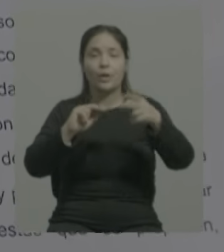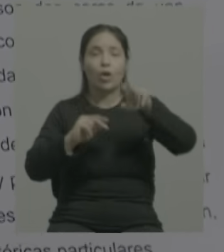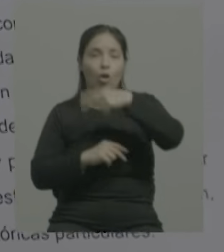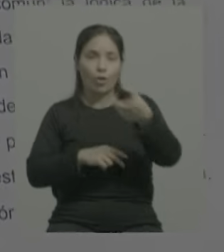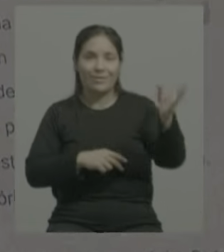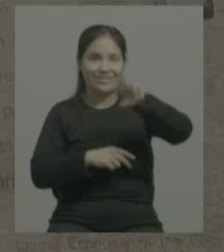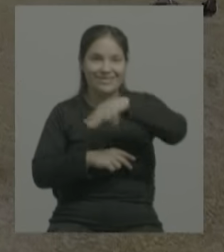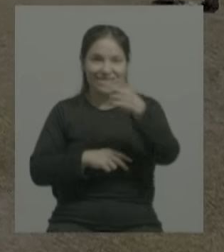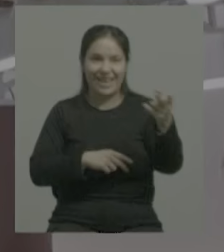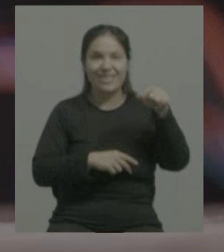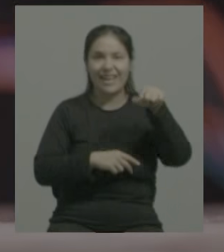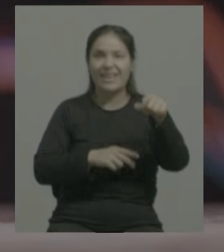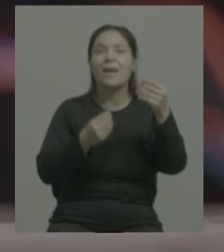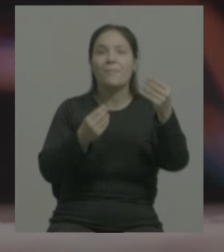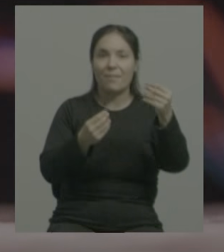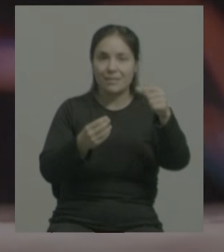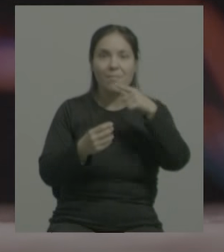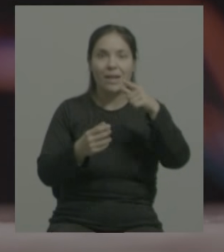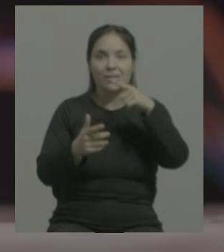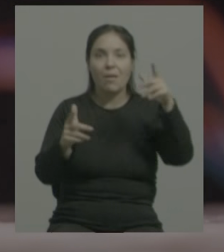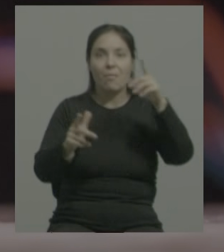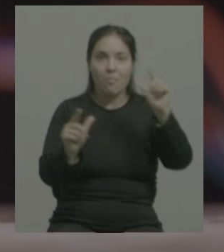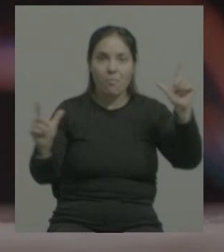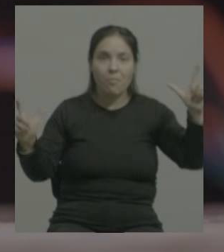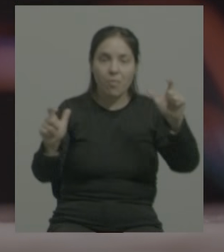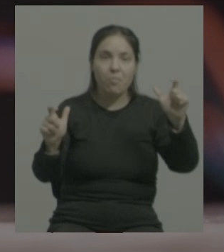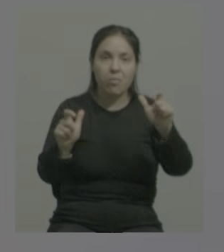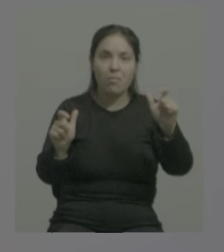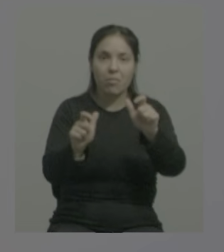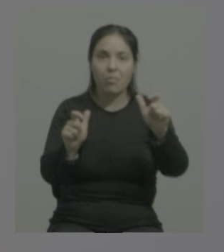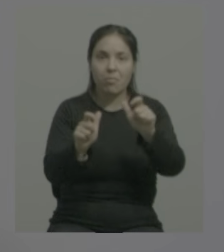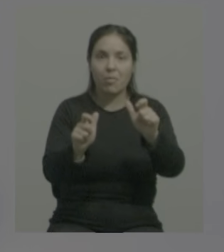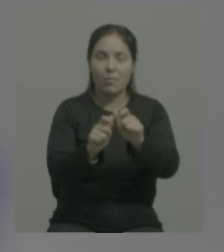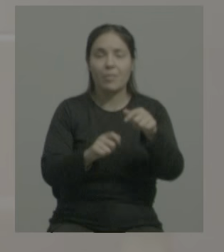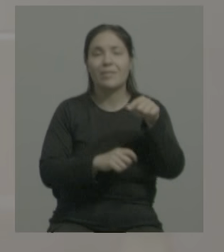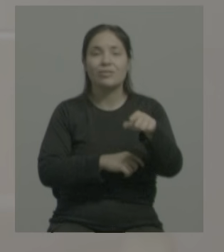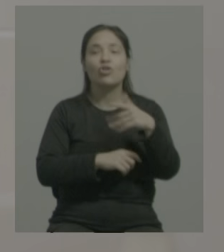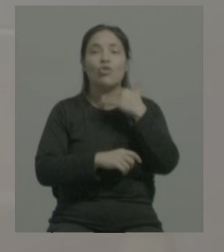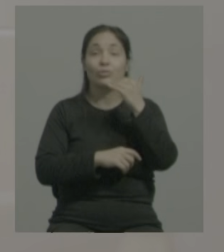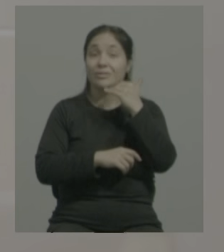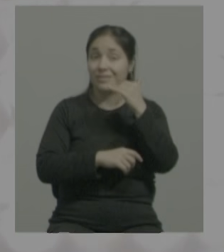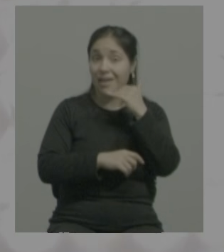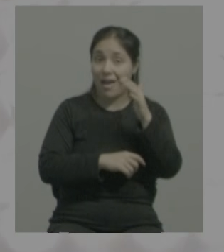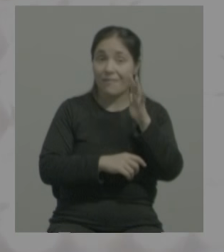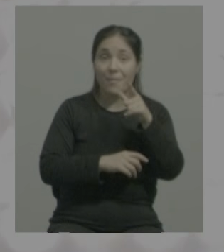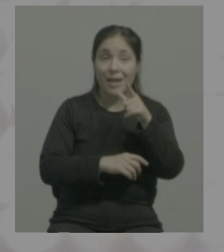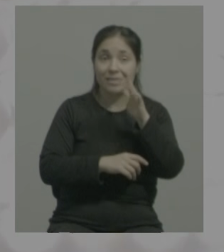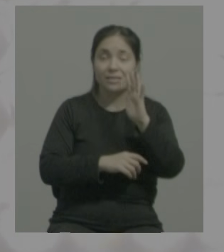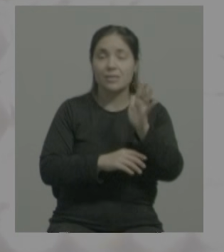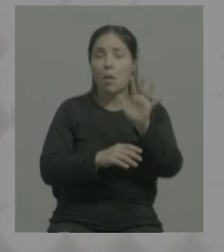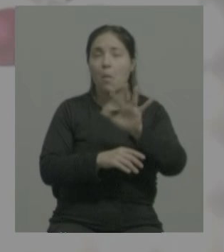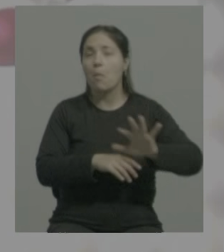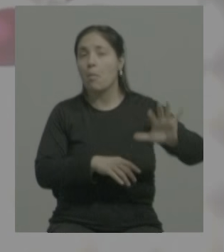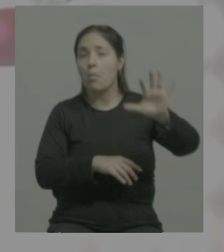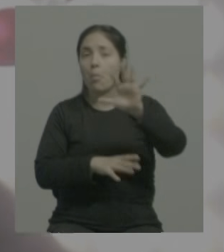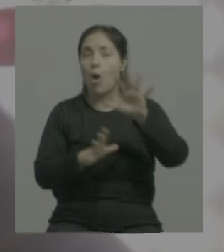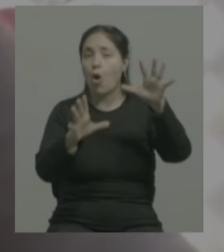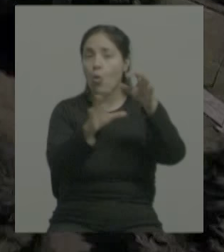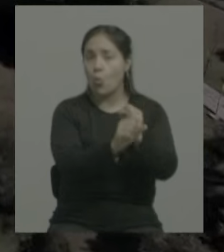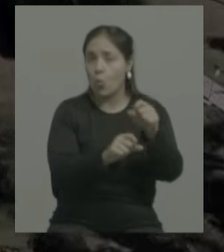desguazando. Y poco se sabe, ¿no? Y poco sale eso, me parece que también hay que mencionarlo, que bueno, hay una definición del